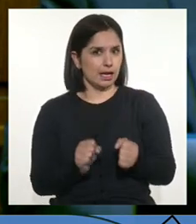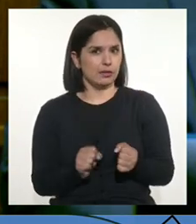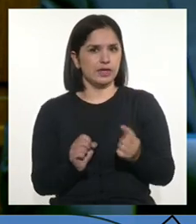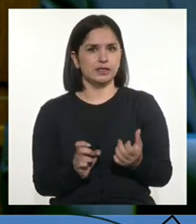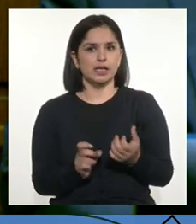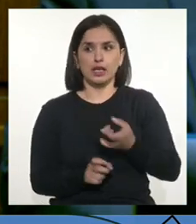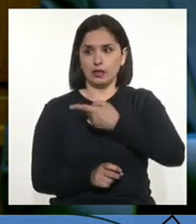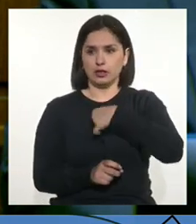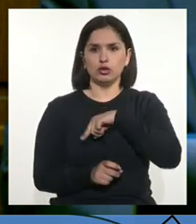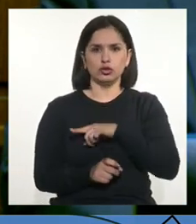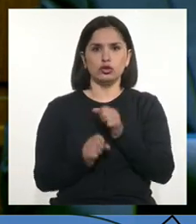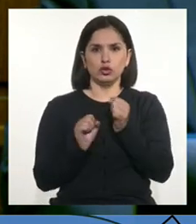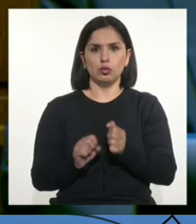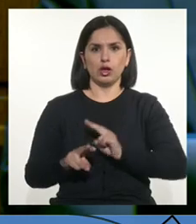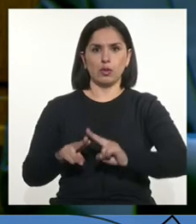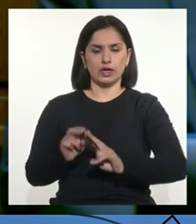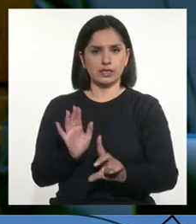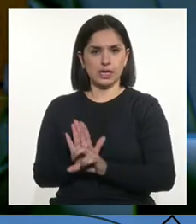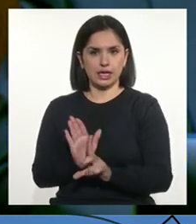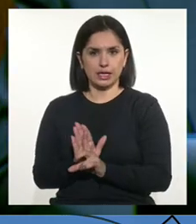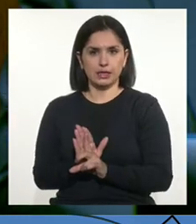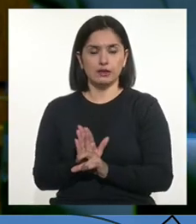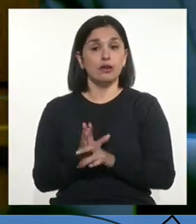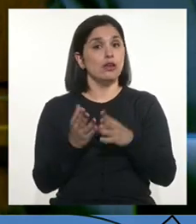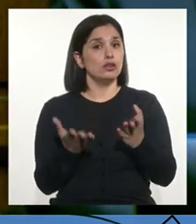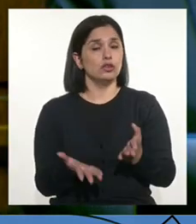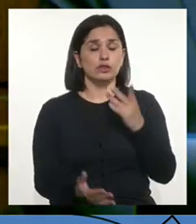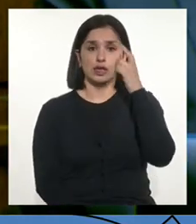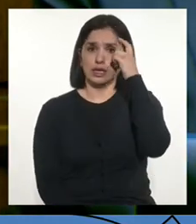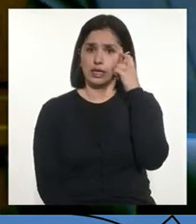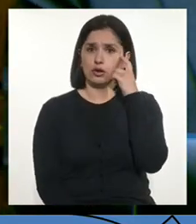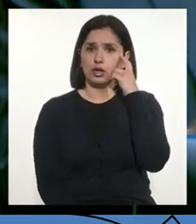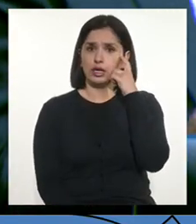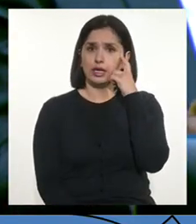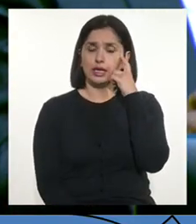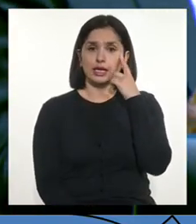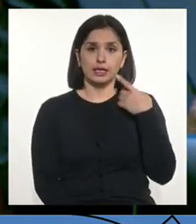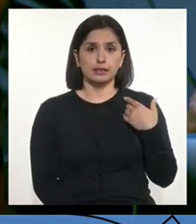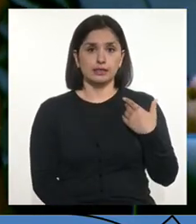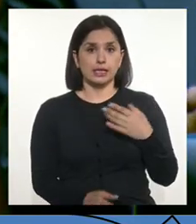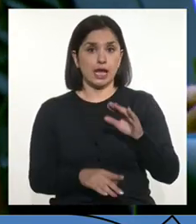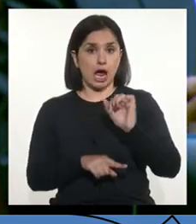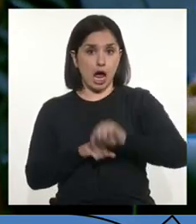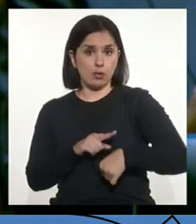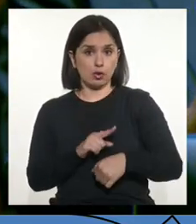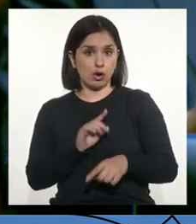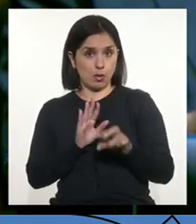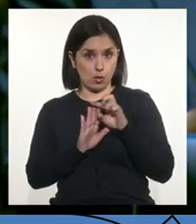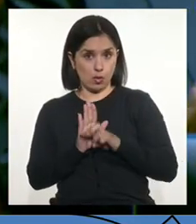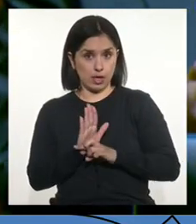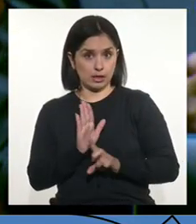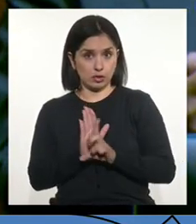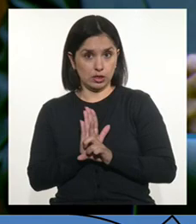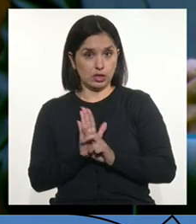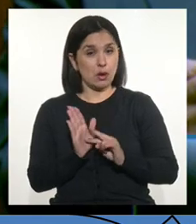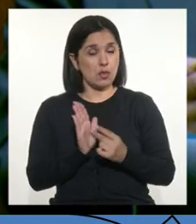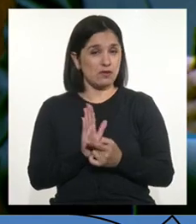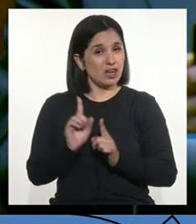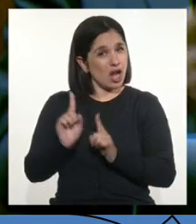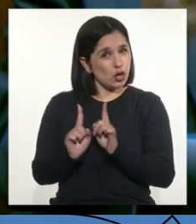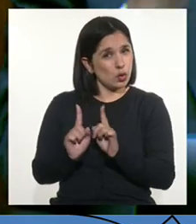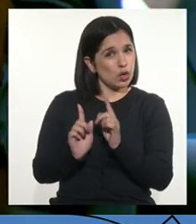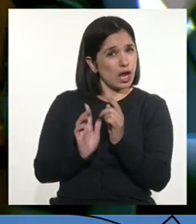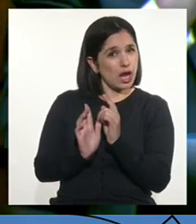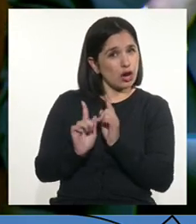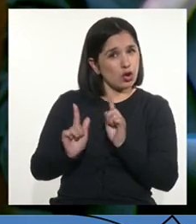tengamos para legislar por lo tanto yo creo que si sacamos adelante este proyecto de ley modificando en algunos aspectos el